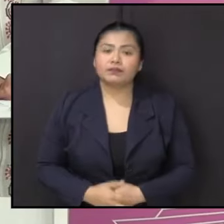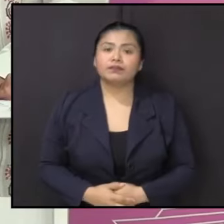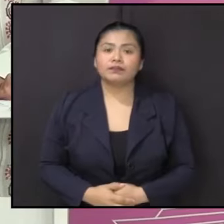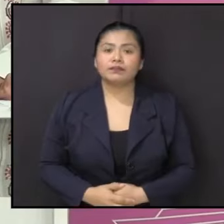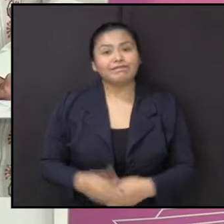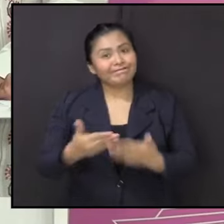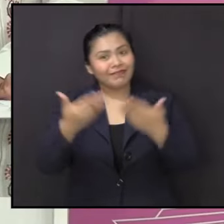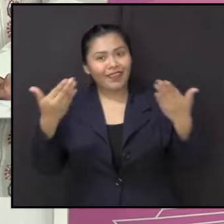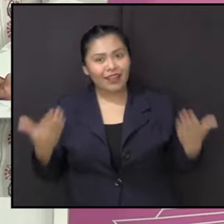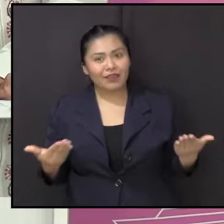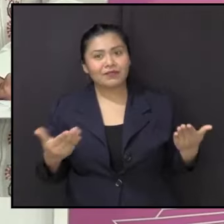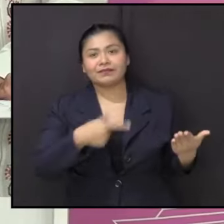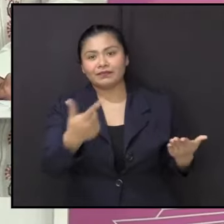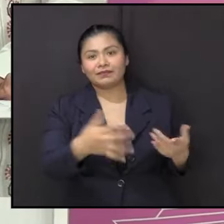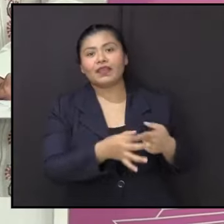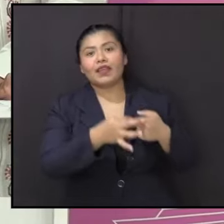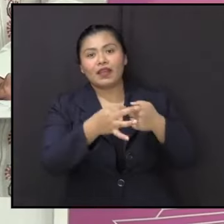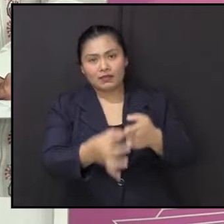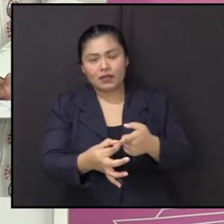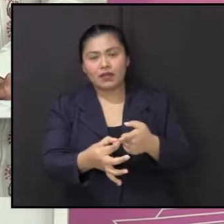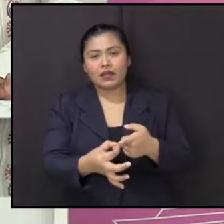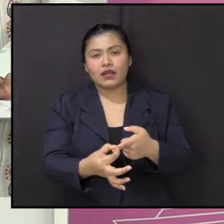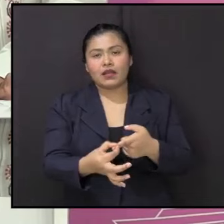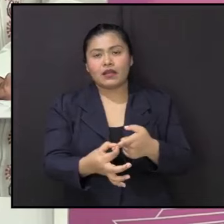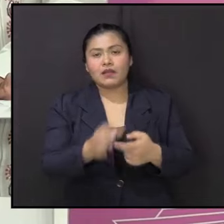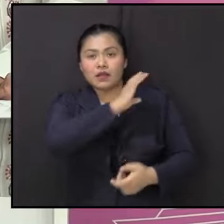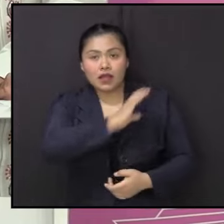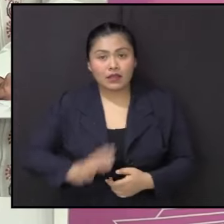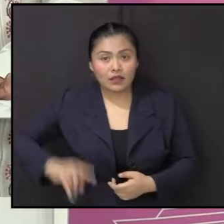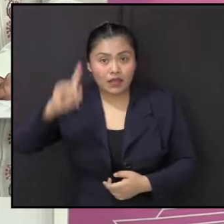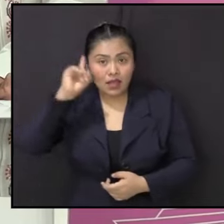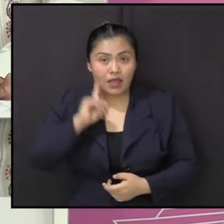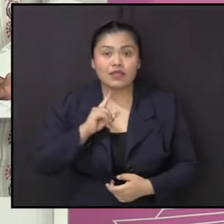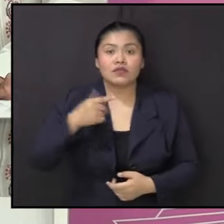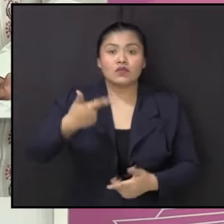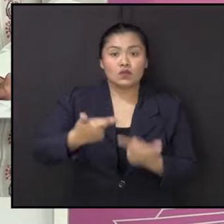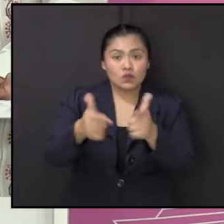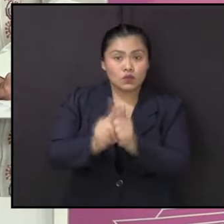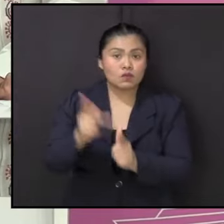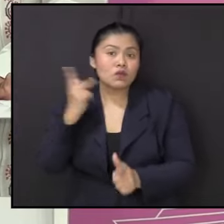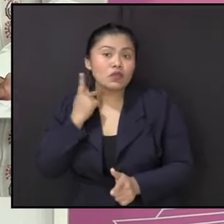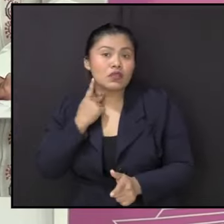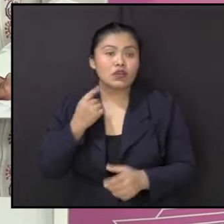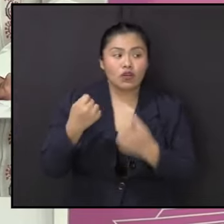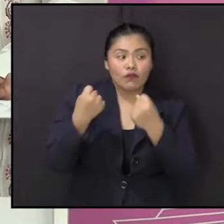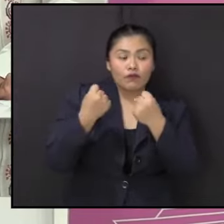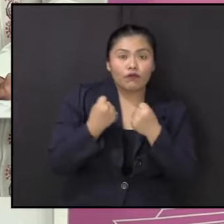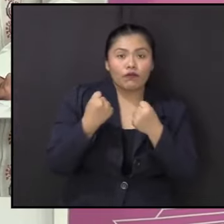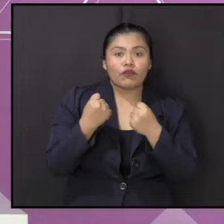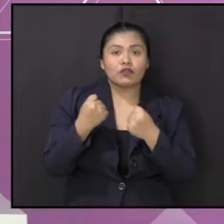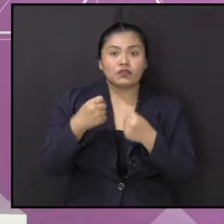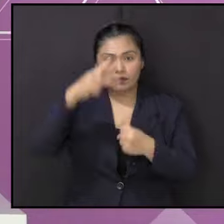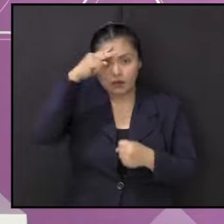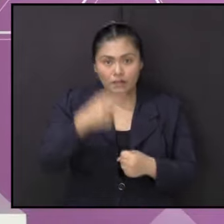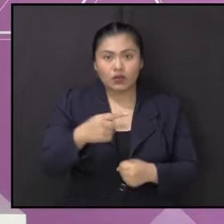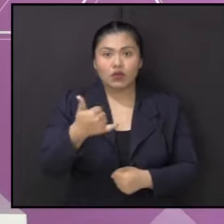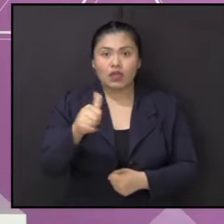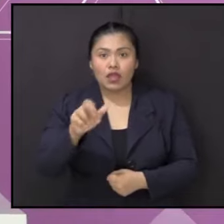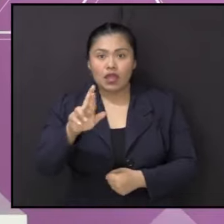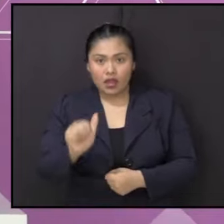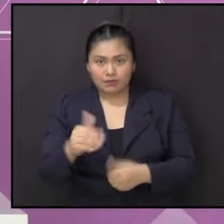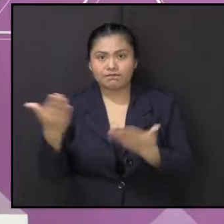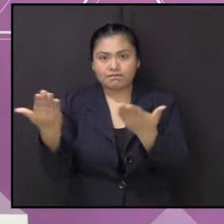toca el turno a la candidata de Fuerza por México, Veracruz, Yara Teresa Villalpando. Amigos y